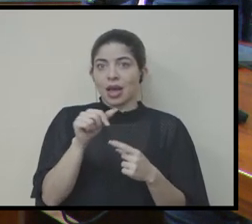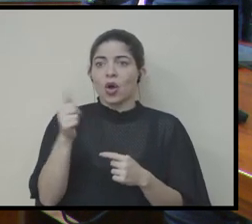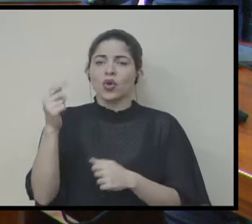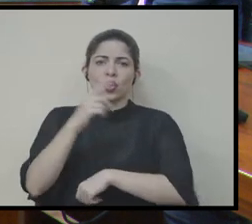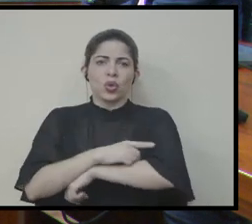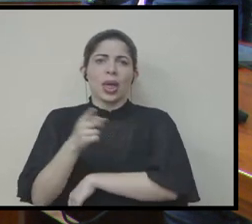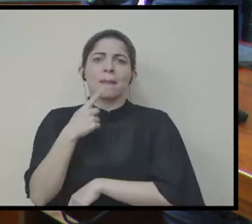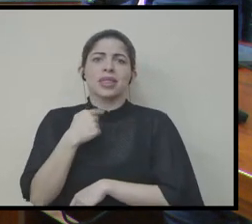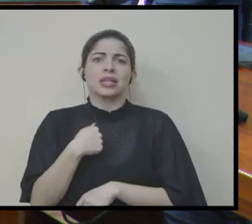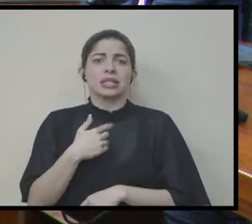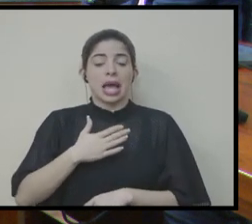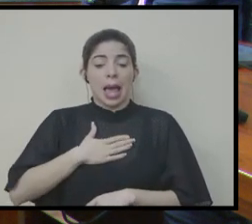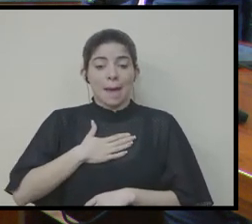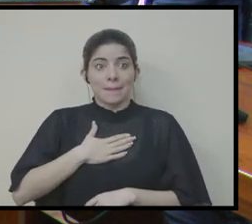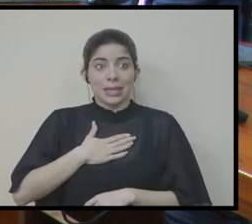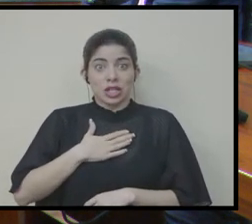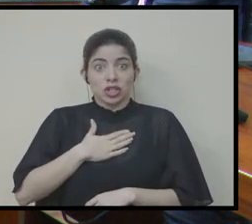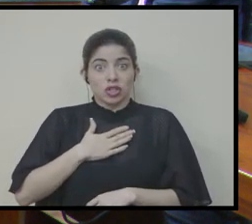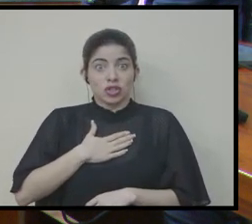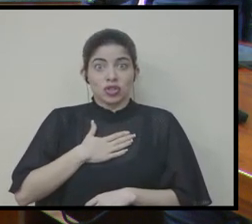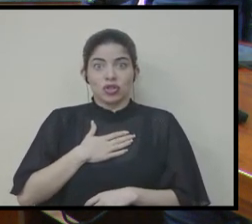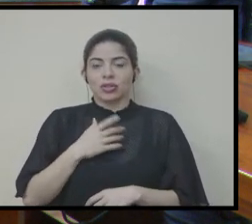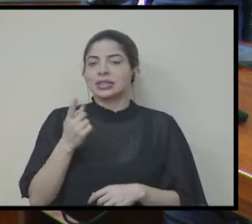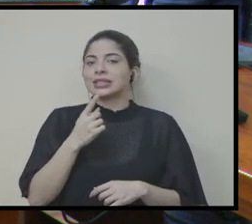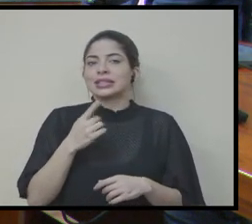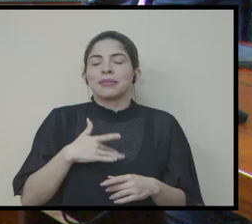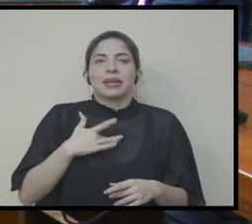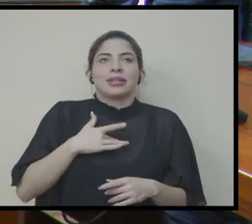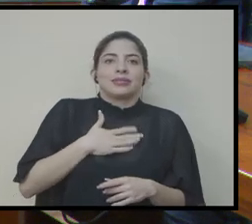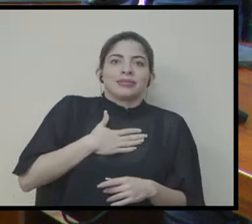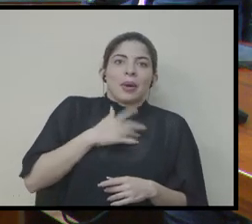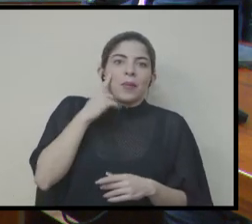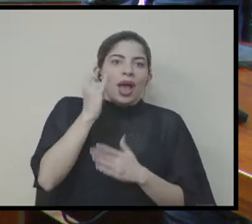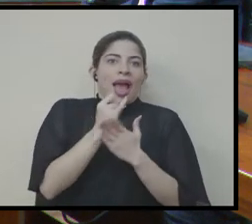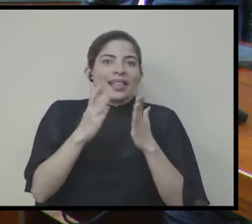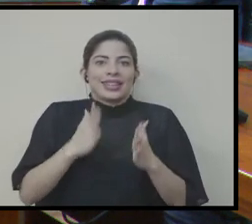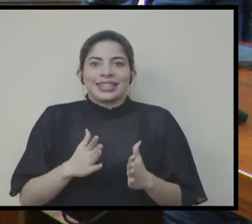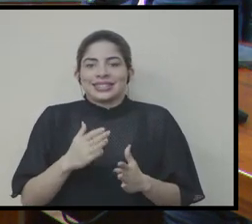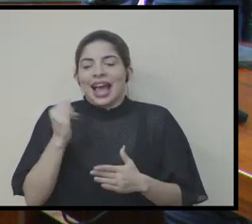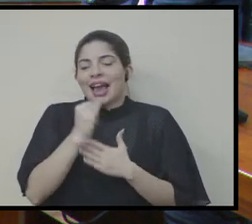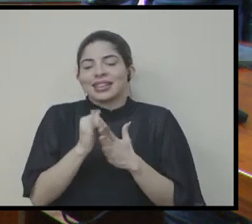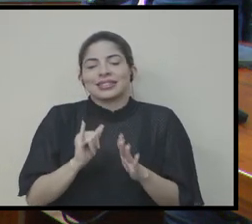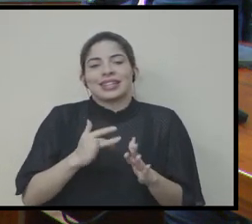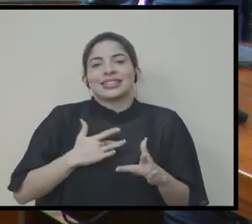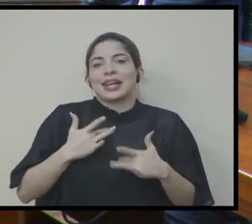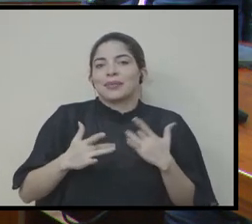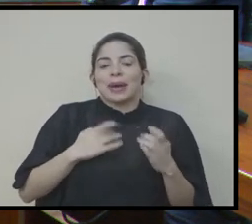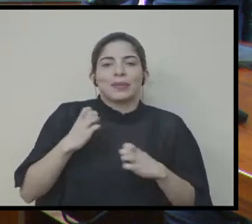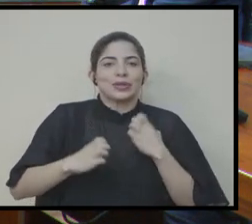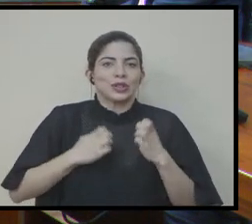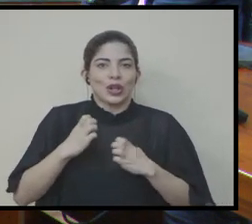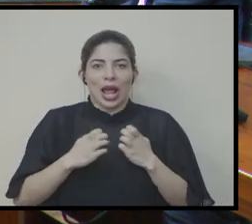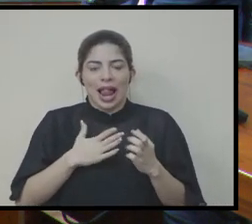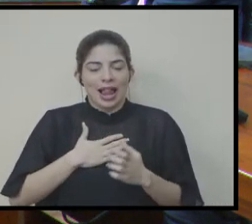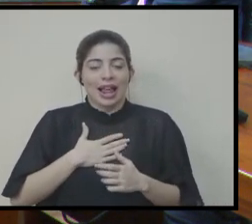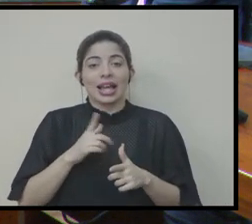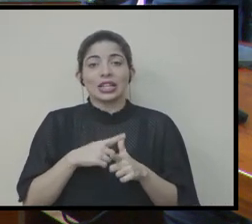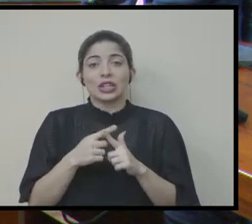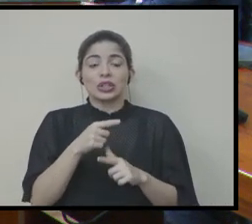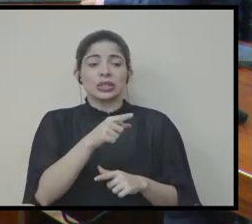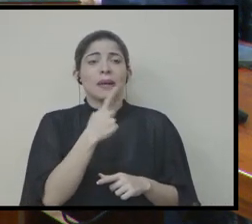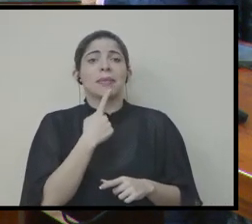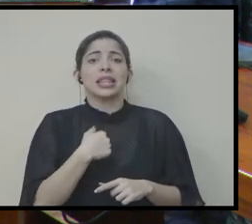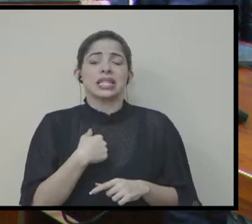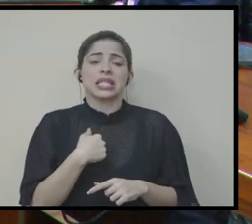ella, a mí, yo lloro por todo, soy muy sensible porque soy buen artista. Los artistas somos así. Y me dice,